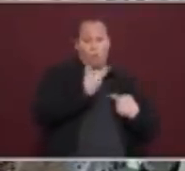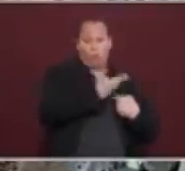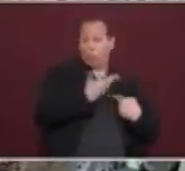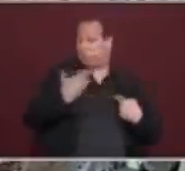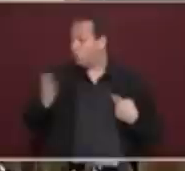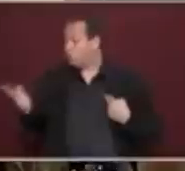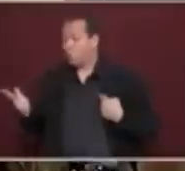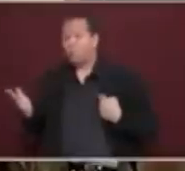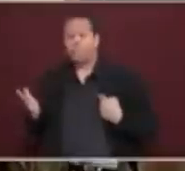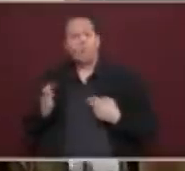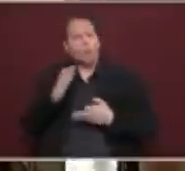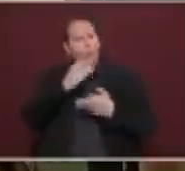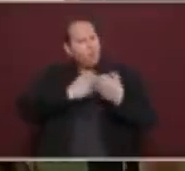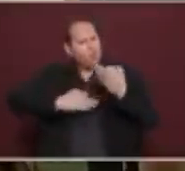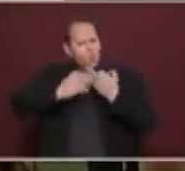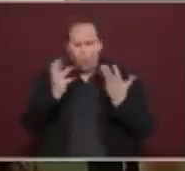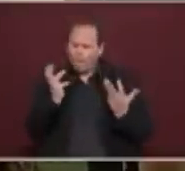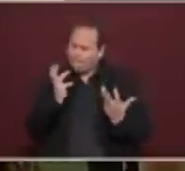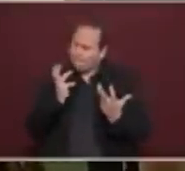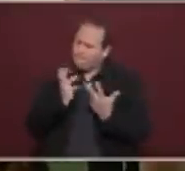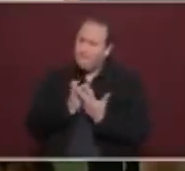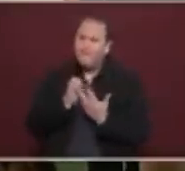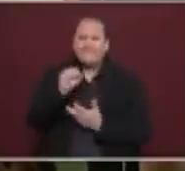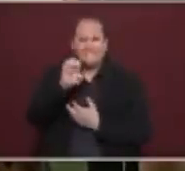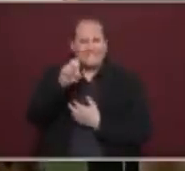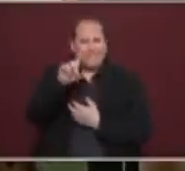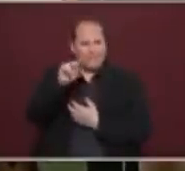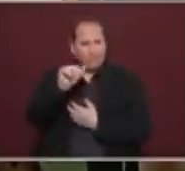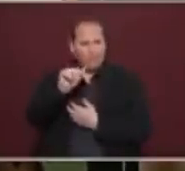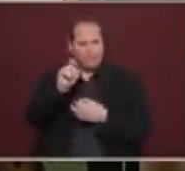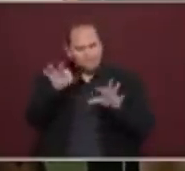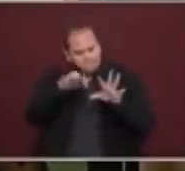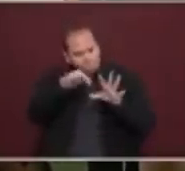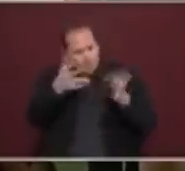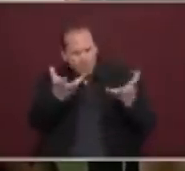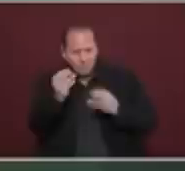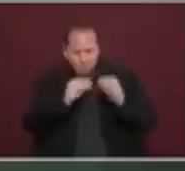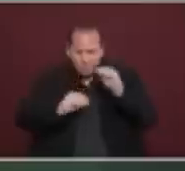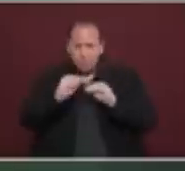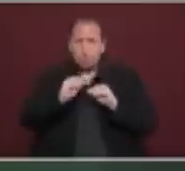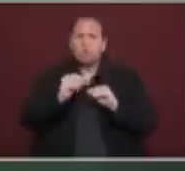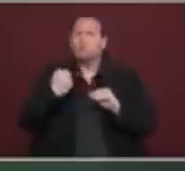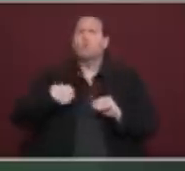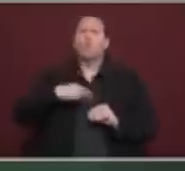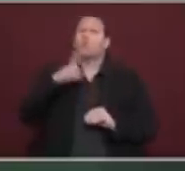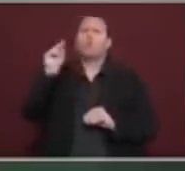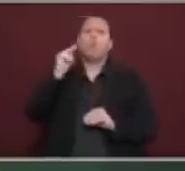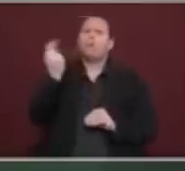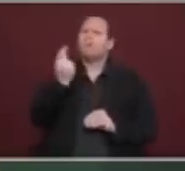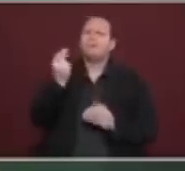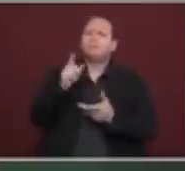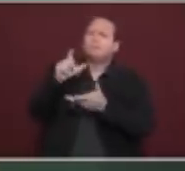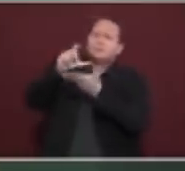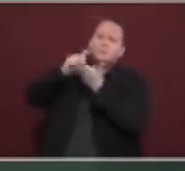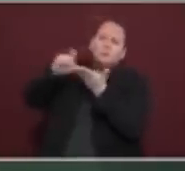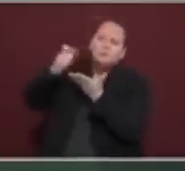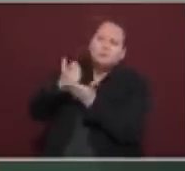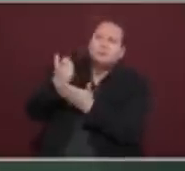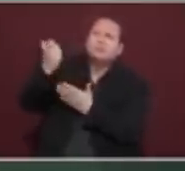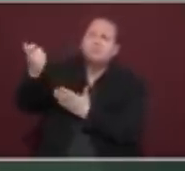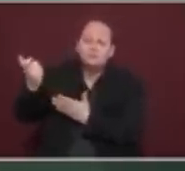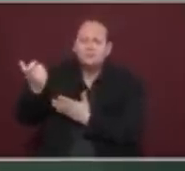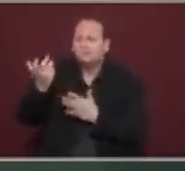totalmente confeccionado en fabens sedena no tenemos la necesidad de adquirir ningún tipo